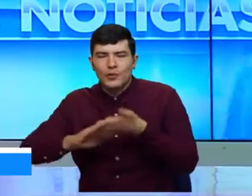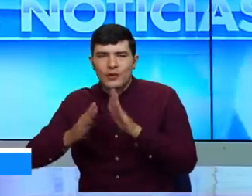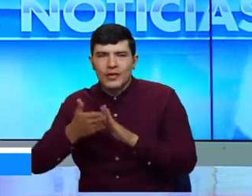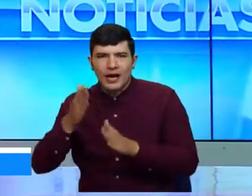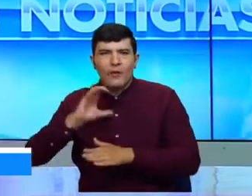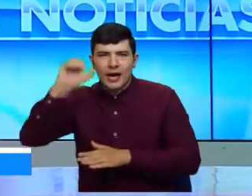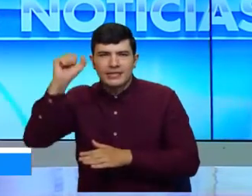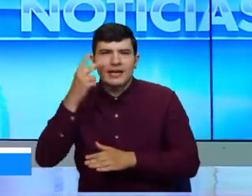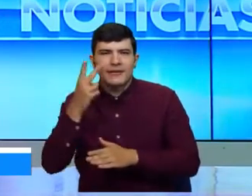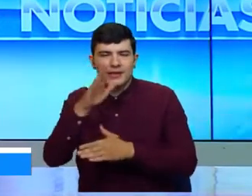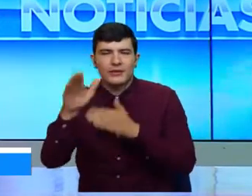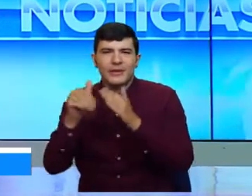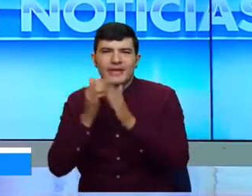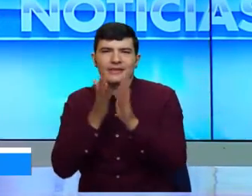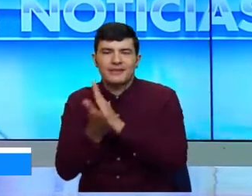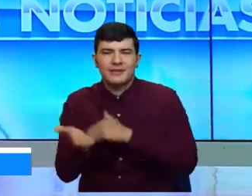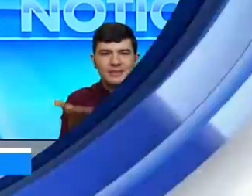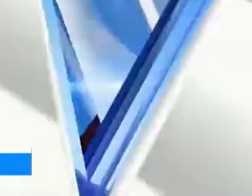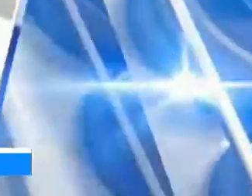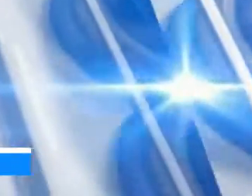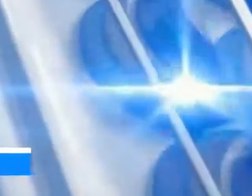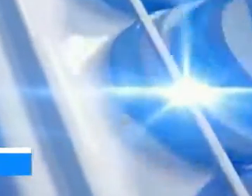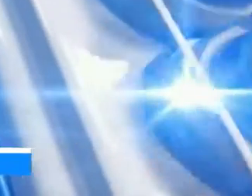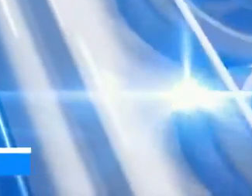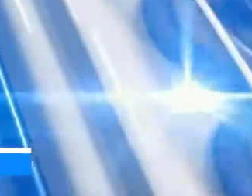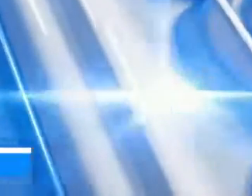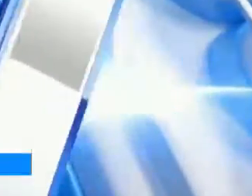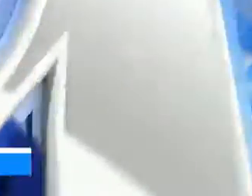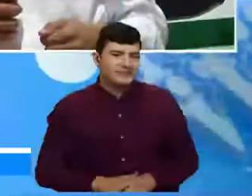detalles con nuestro compañero Raúl Rolando Castro. Buenas tardes, Raúl.